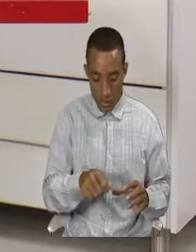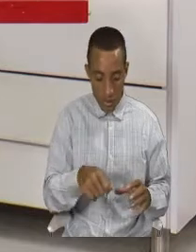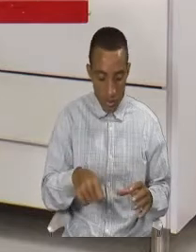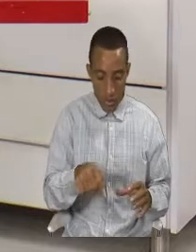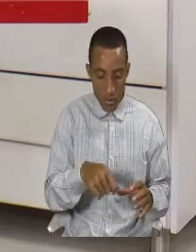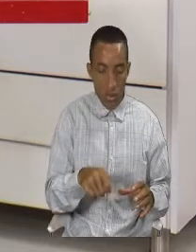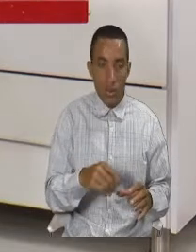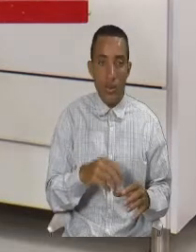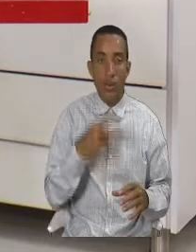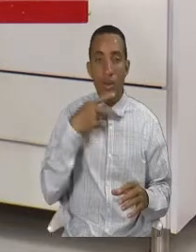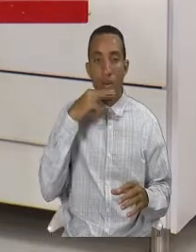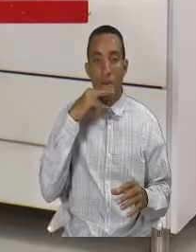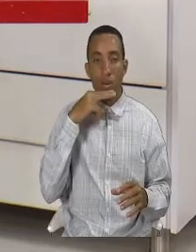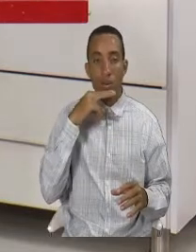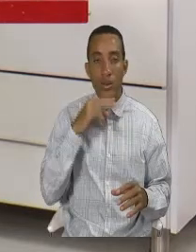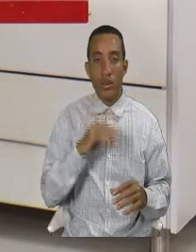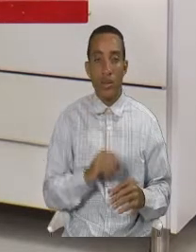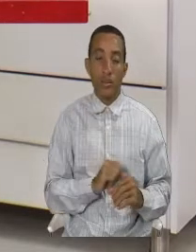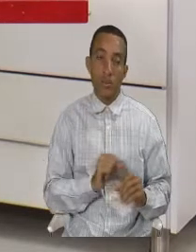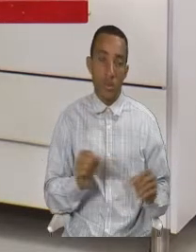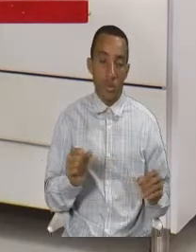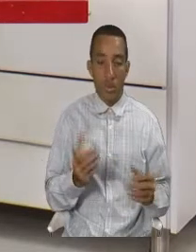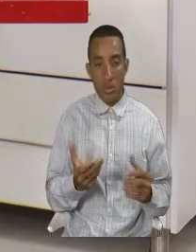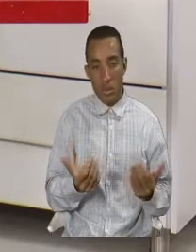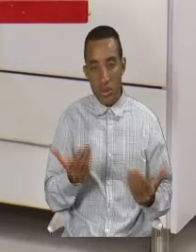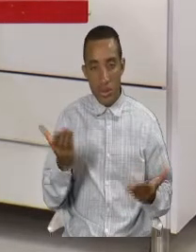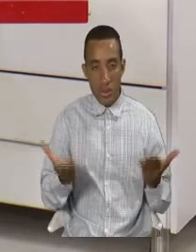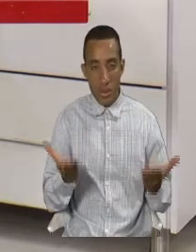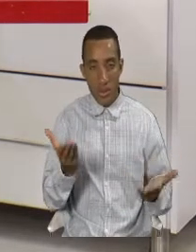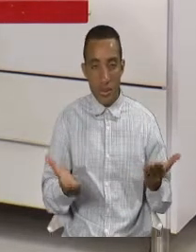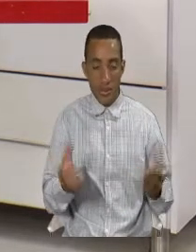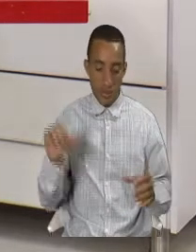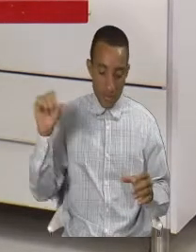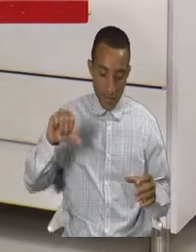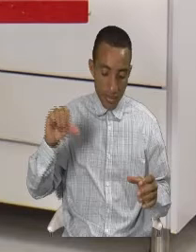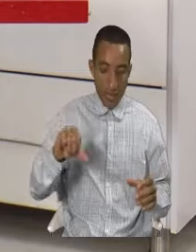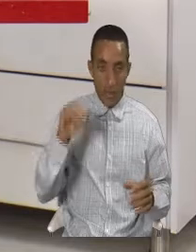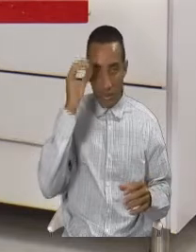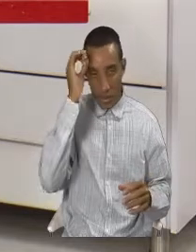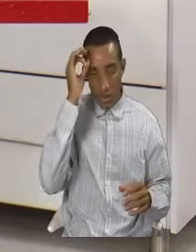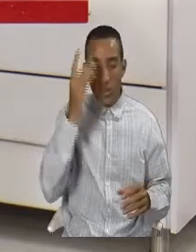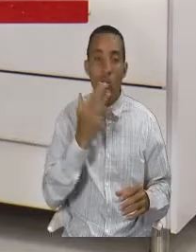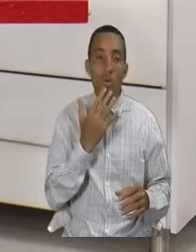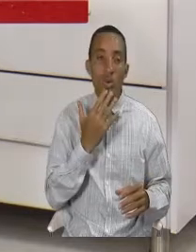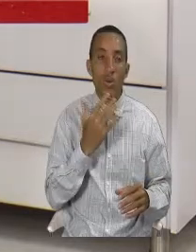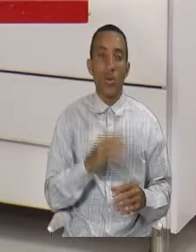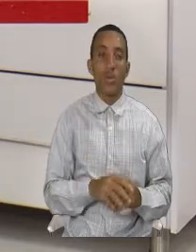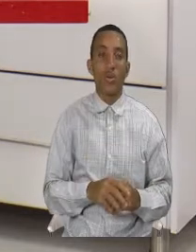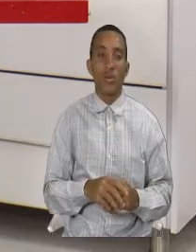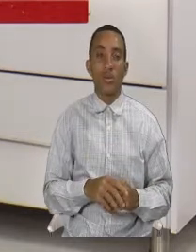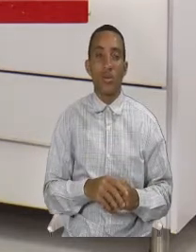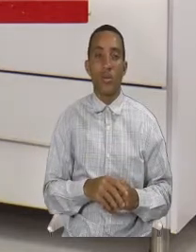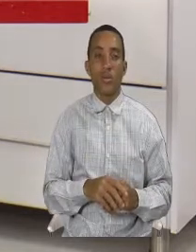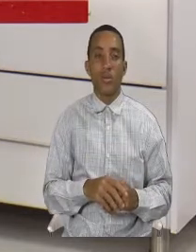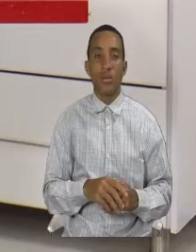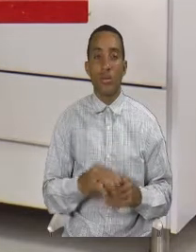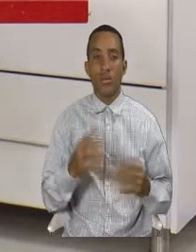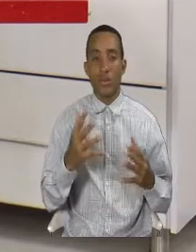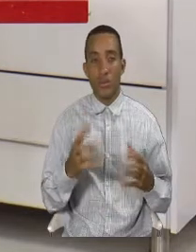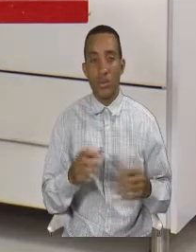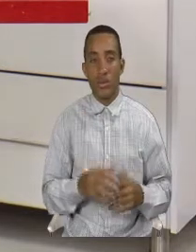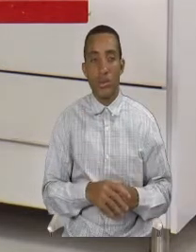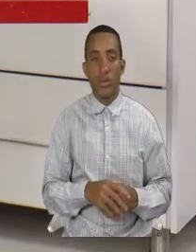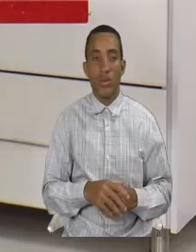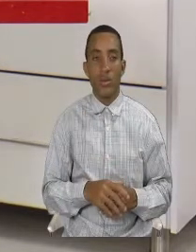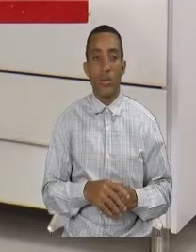vino, dependiendo la salsa que esté usando. De pronto acá no nos tome tanto color como quisiéramos, pero